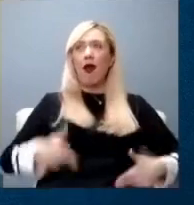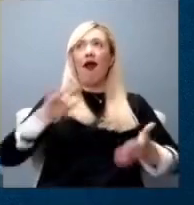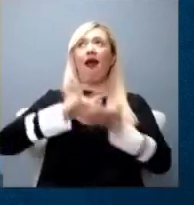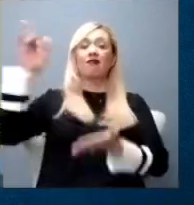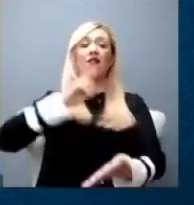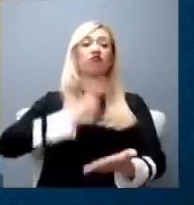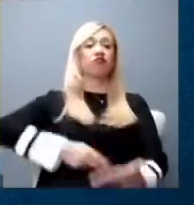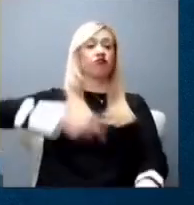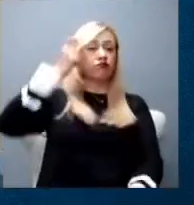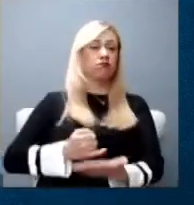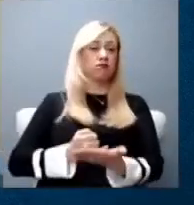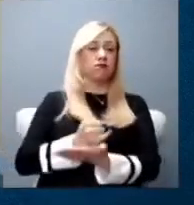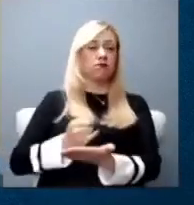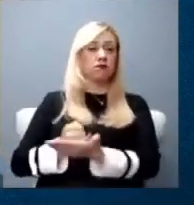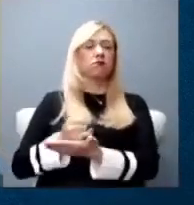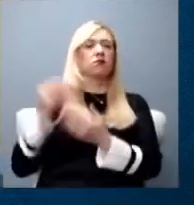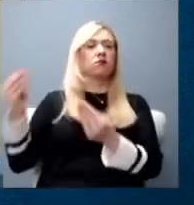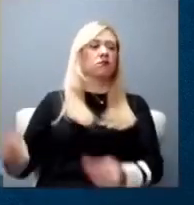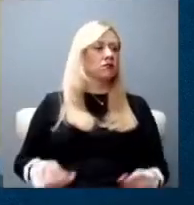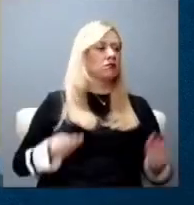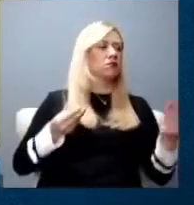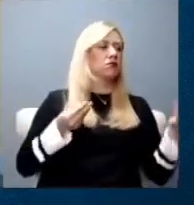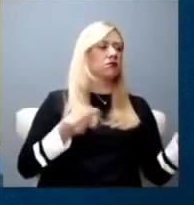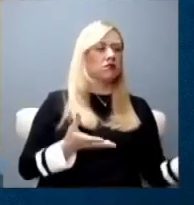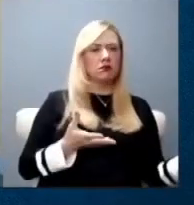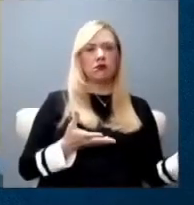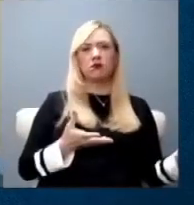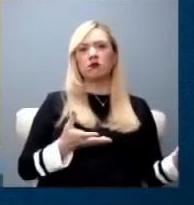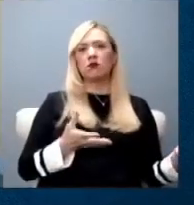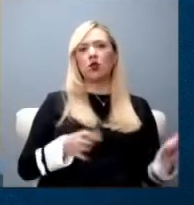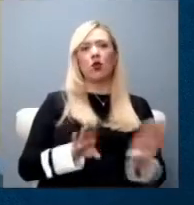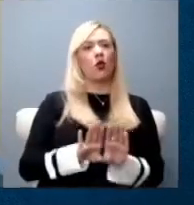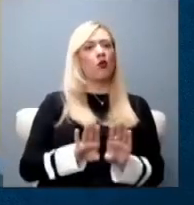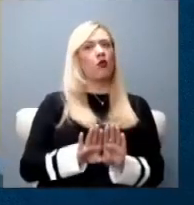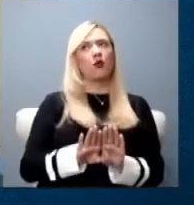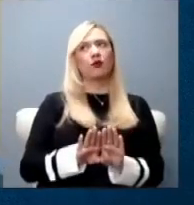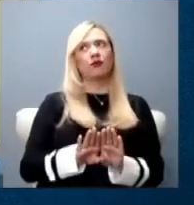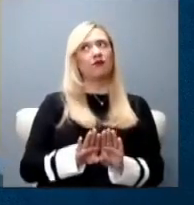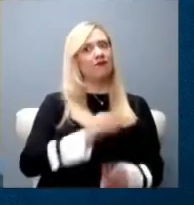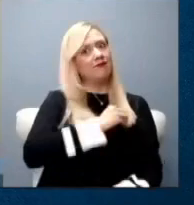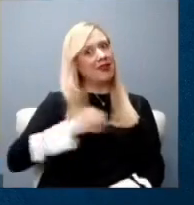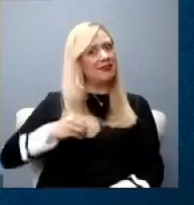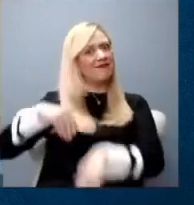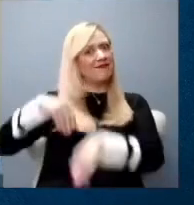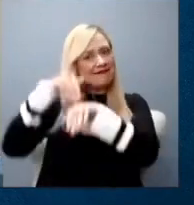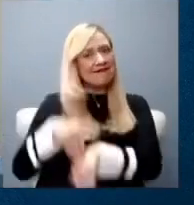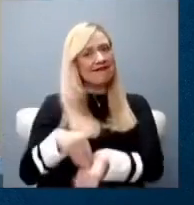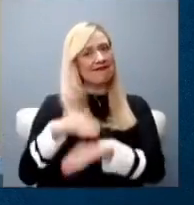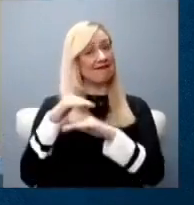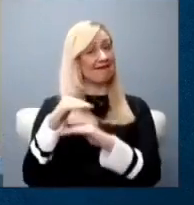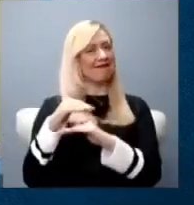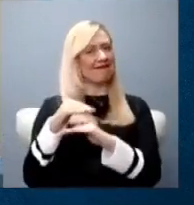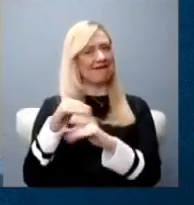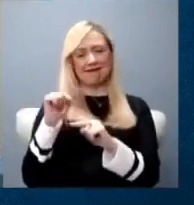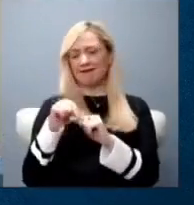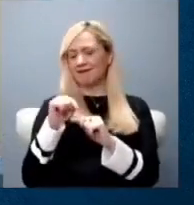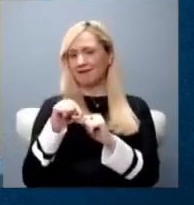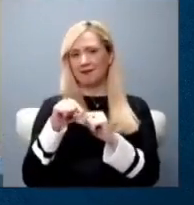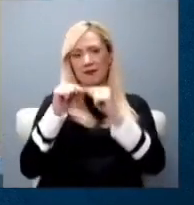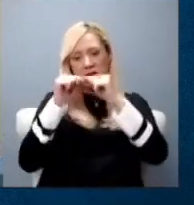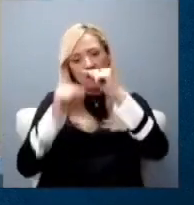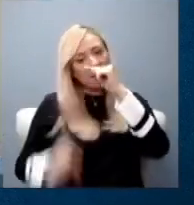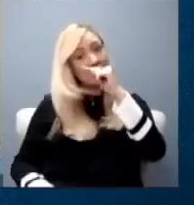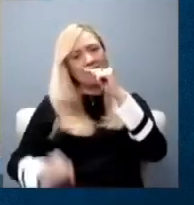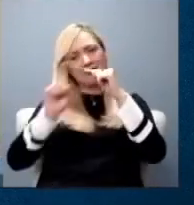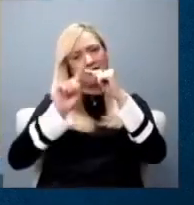resoluciones y sentencias, proporcionan un piso mínimo de obligaciones en materia de derechos humanos que sería muy interesante que todos los estados puedan seguir